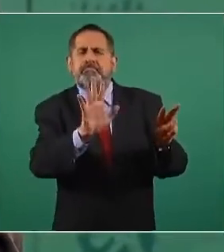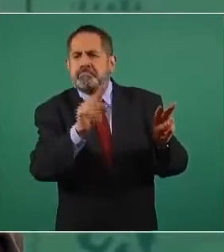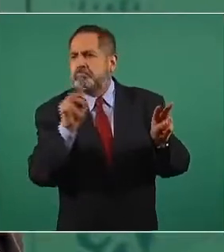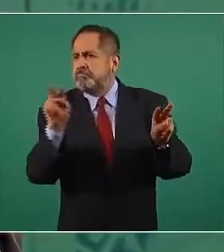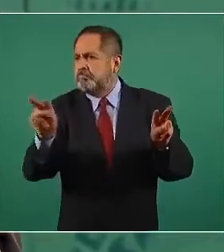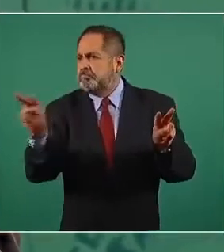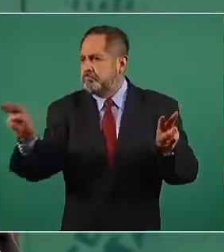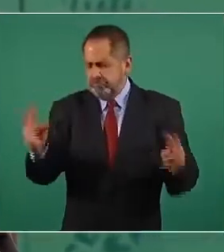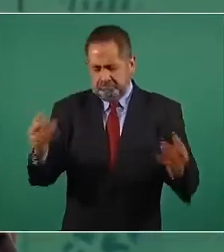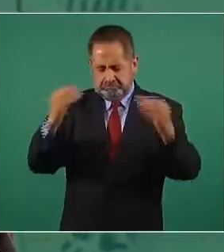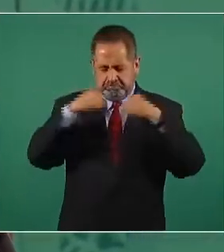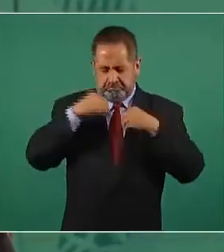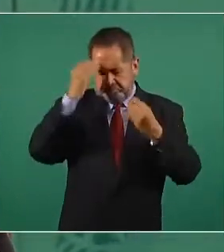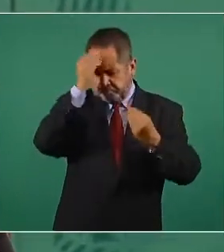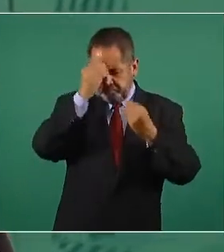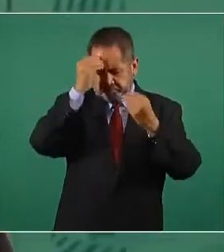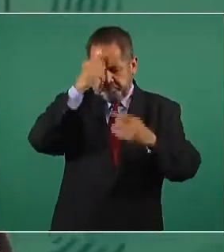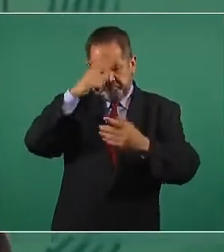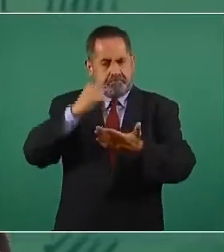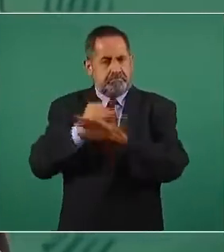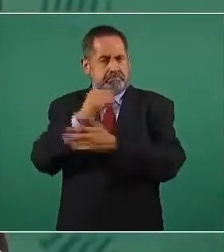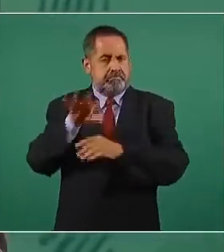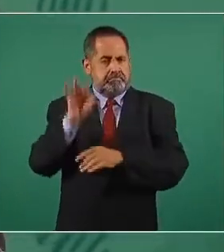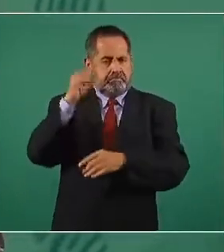un criterio